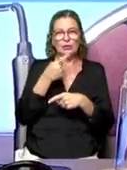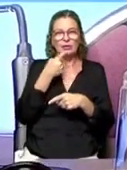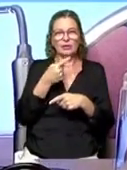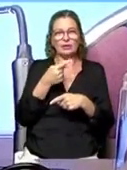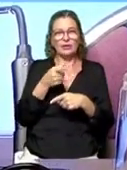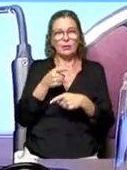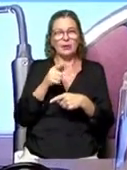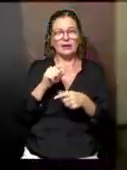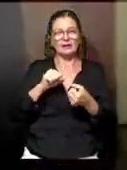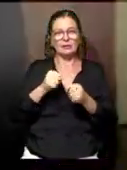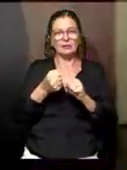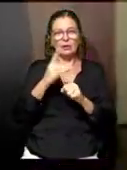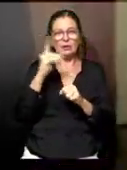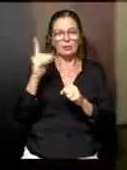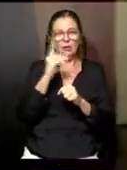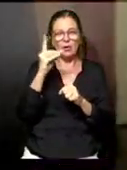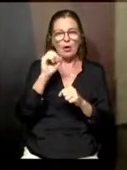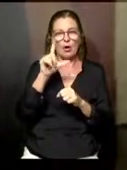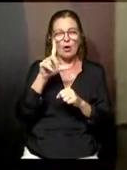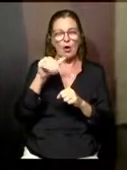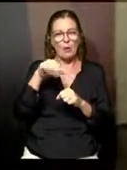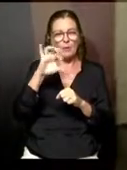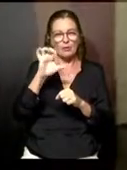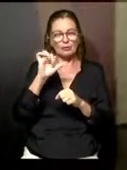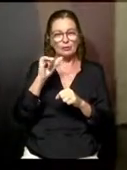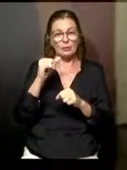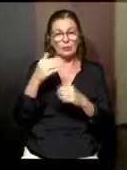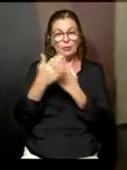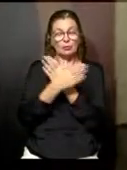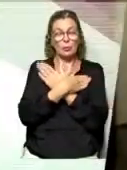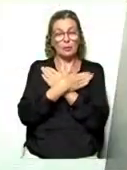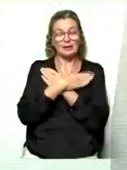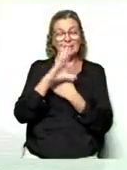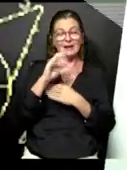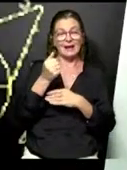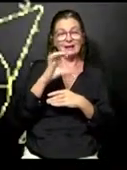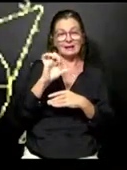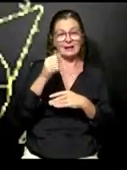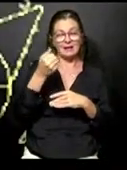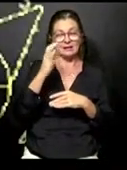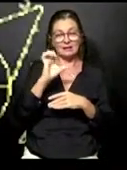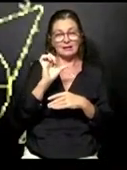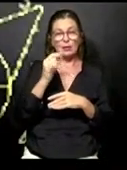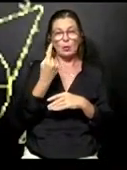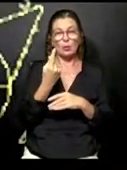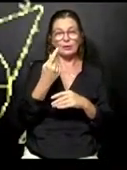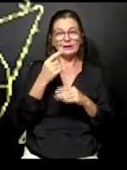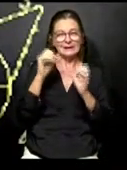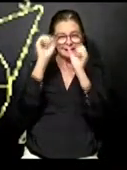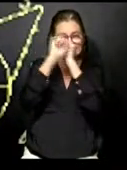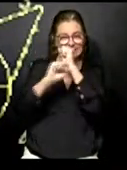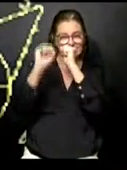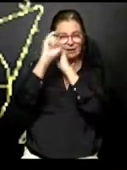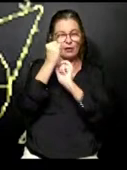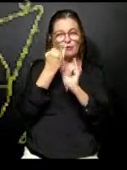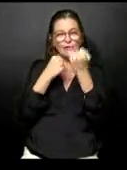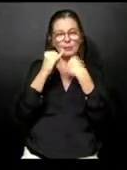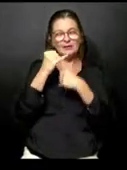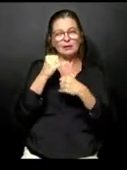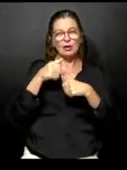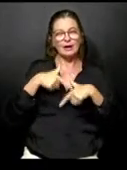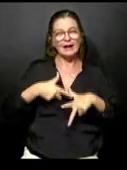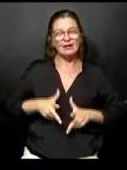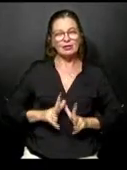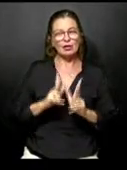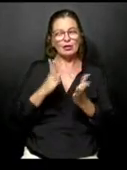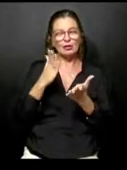para sancionar al diputado Gustavo Olmos, acusado por su suplente Martina Casas. Un ingeniero informático oriundo de 33